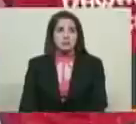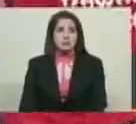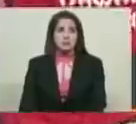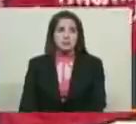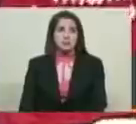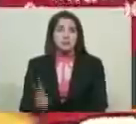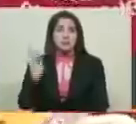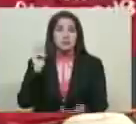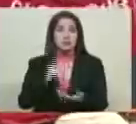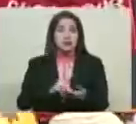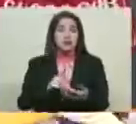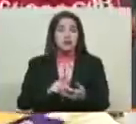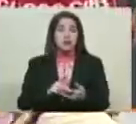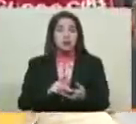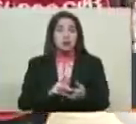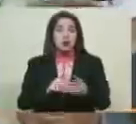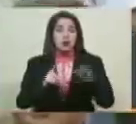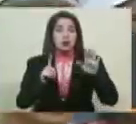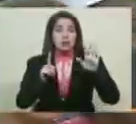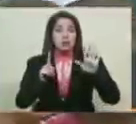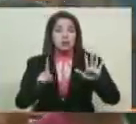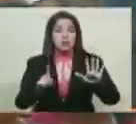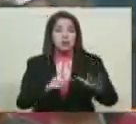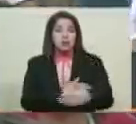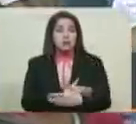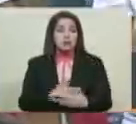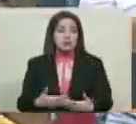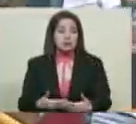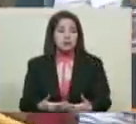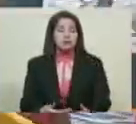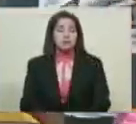Llegamos a 6 millones, Braulio.